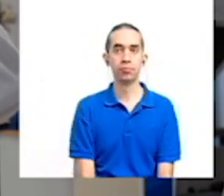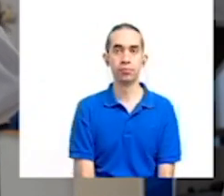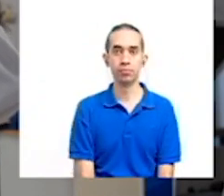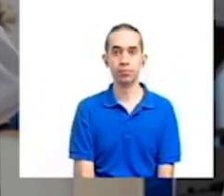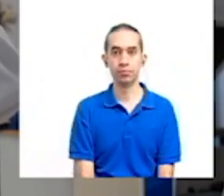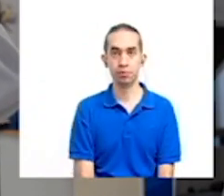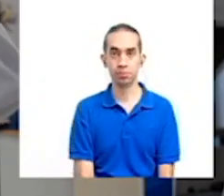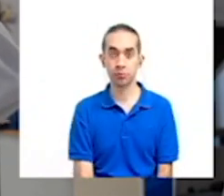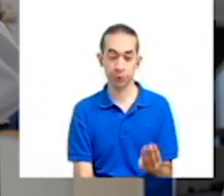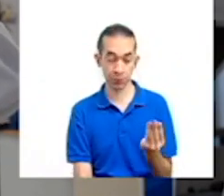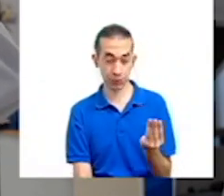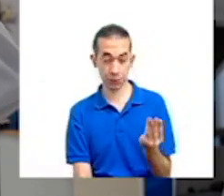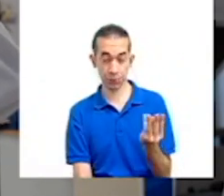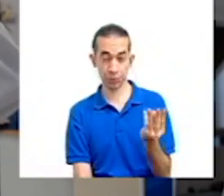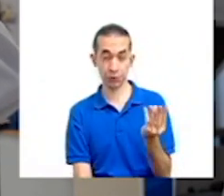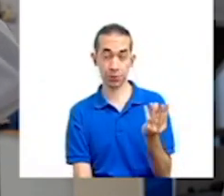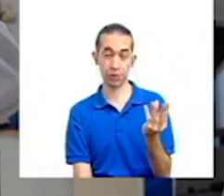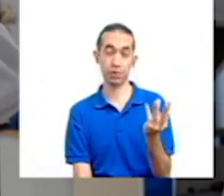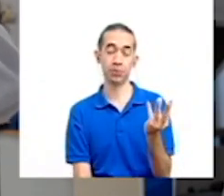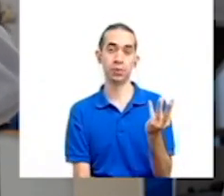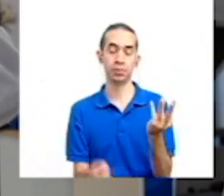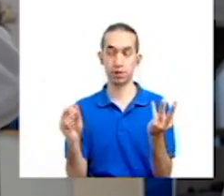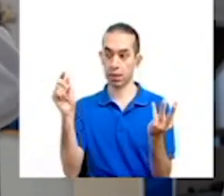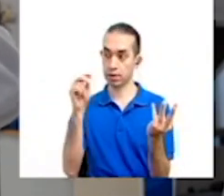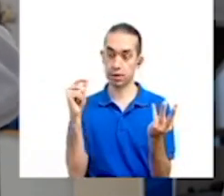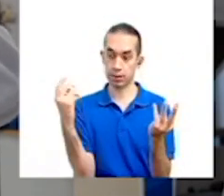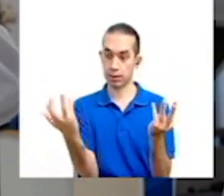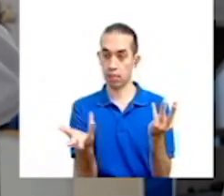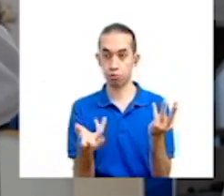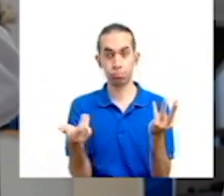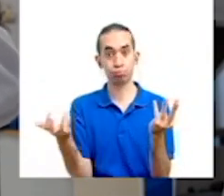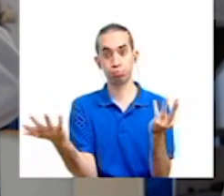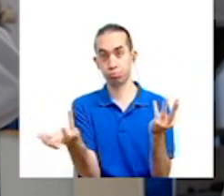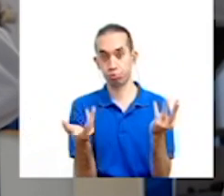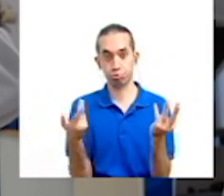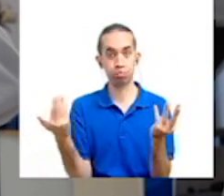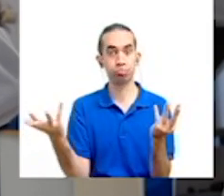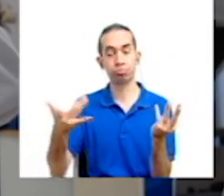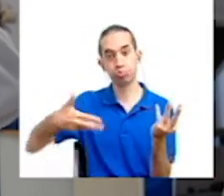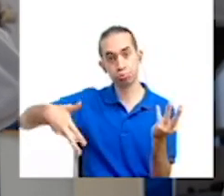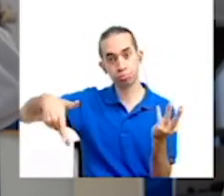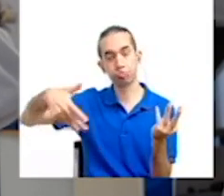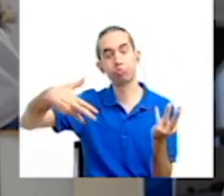¿Ven? Conforme la sal se va disolviendo en el agua,